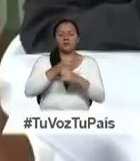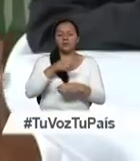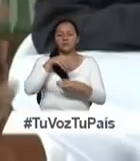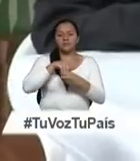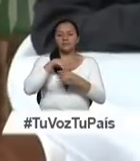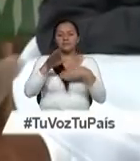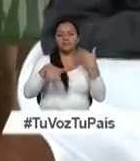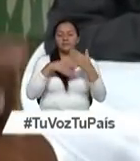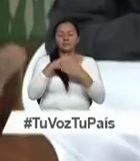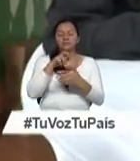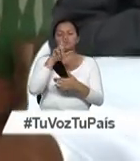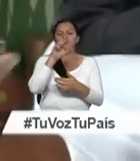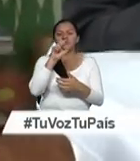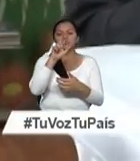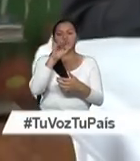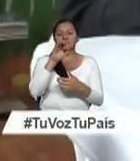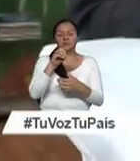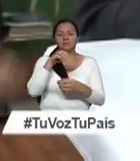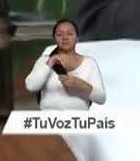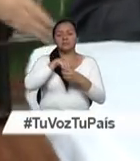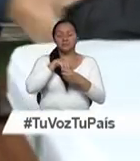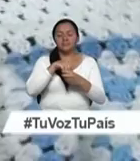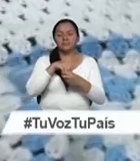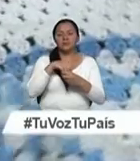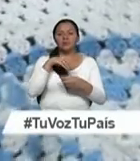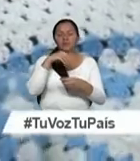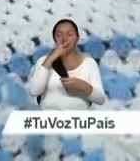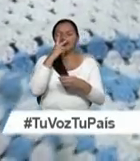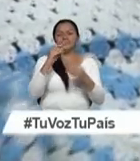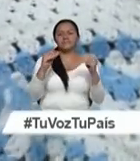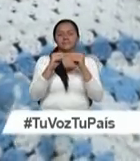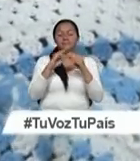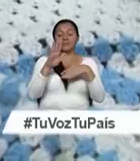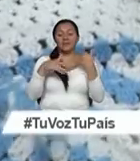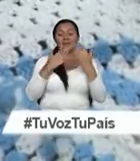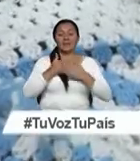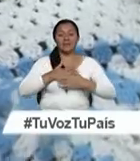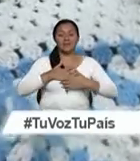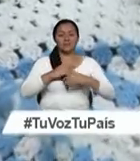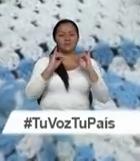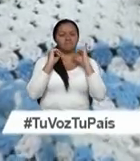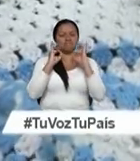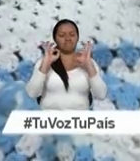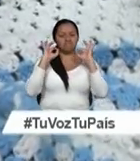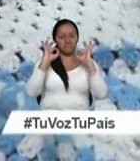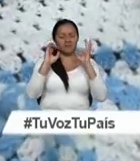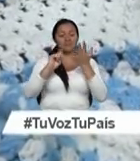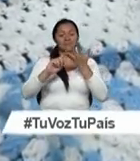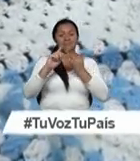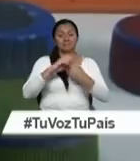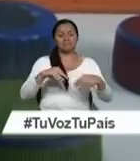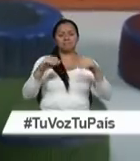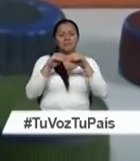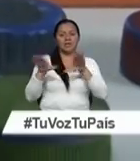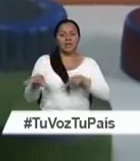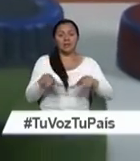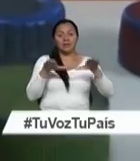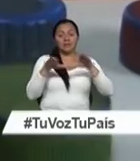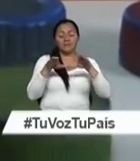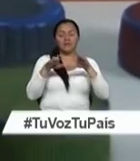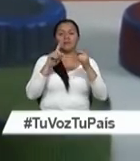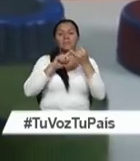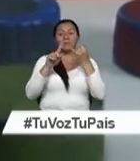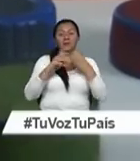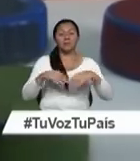Doña Rosario Barahona y Rosa Delgado comentan que disfrutan mucho en este lugar, pues realizan varias actividades de distracción,